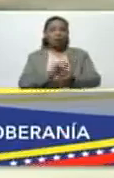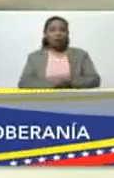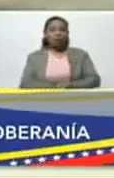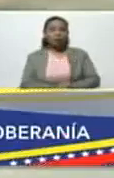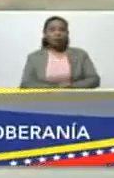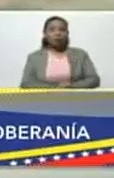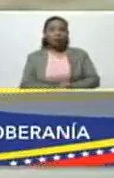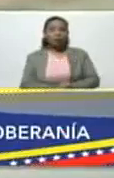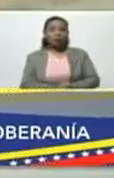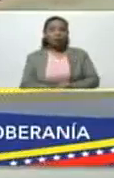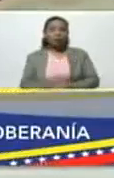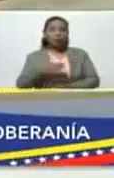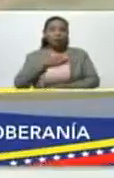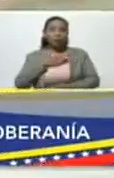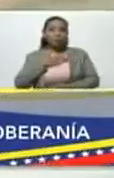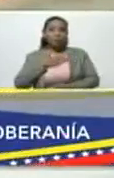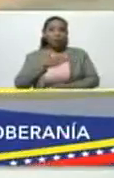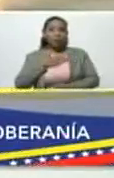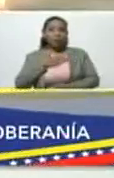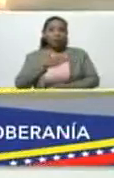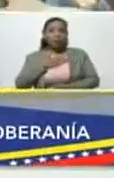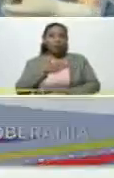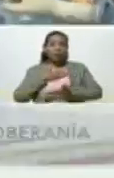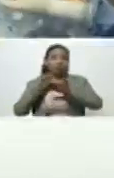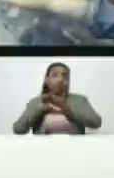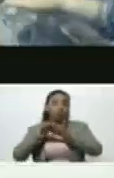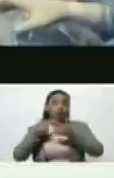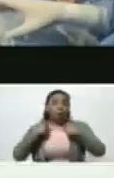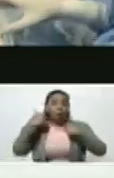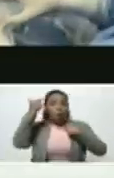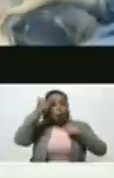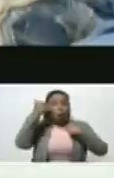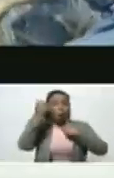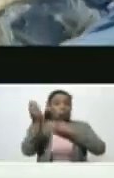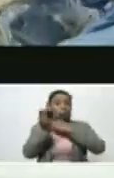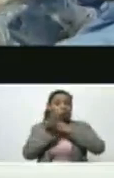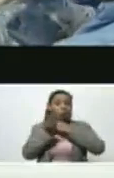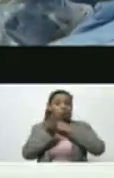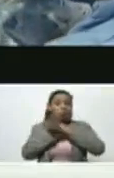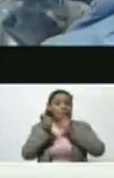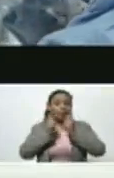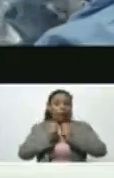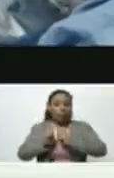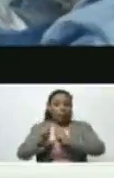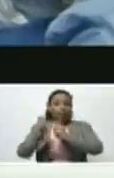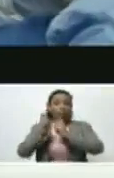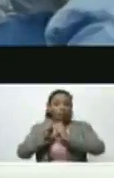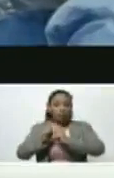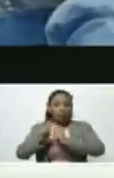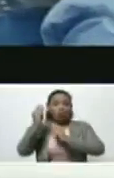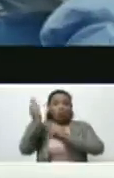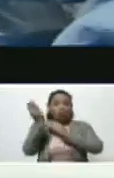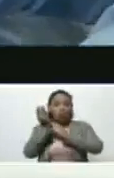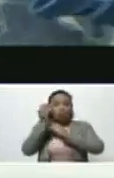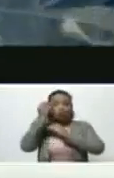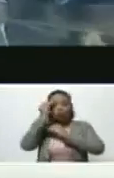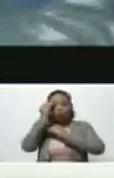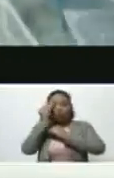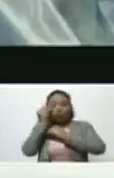para que me recuperara la vista y seguí con mi tratamiento, pues. Le doy las